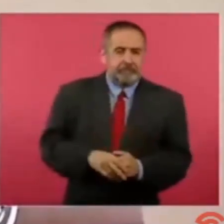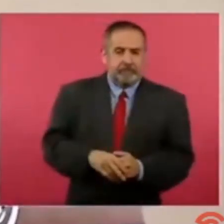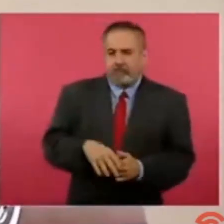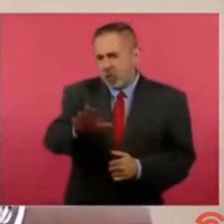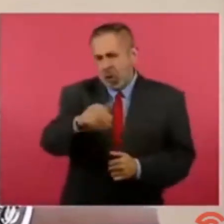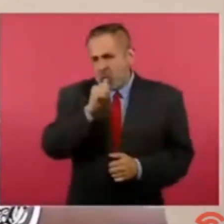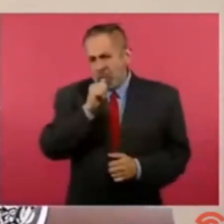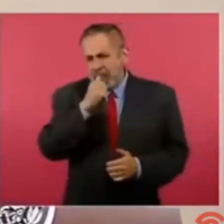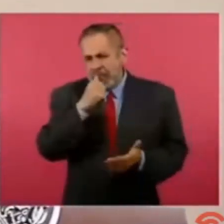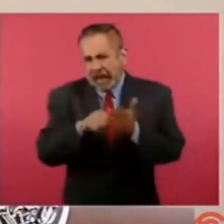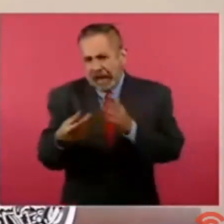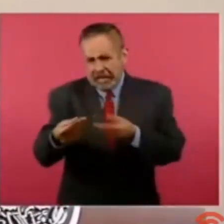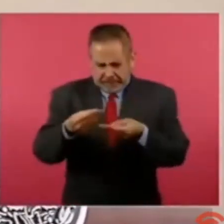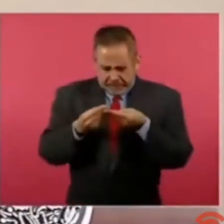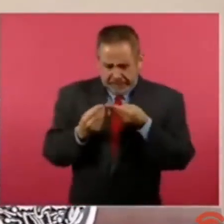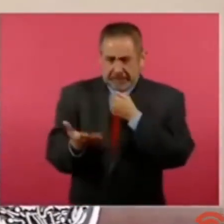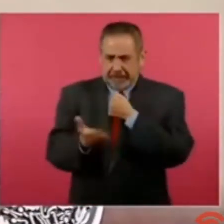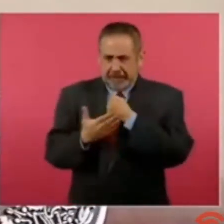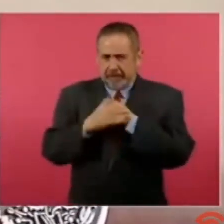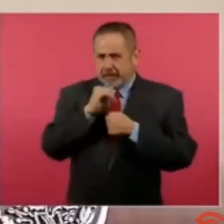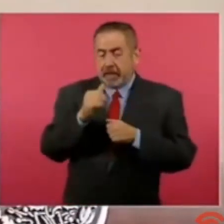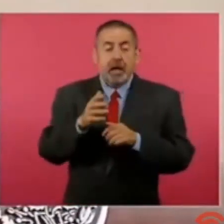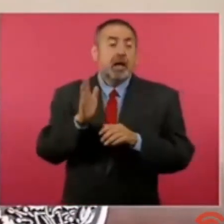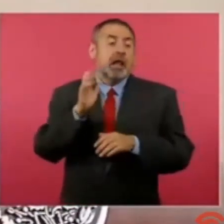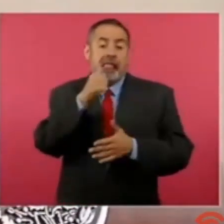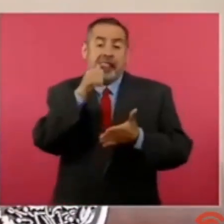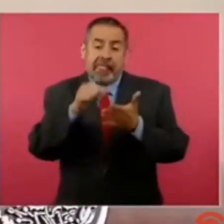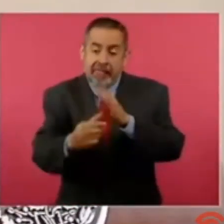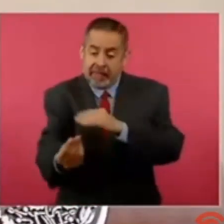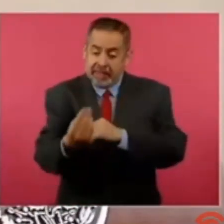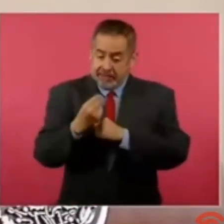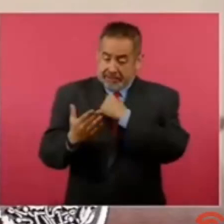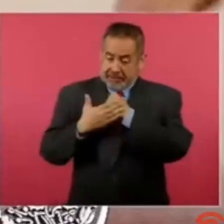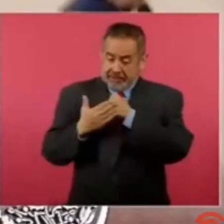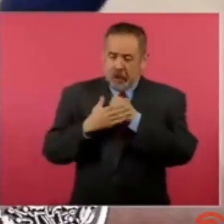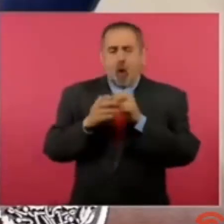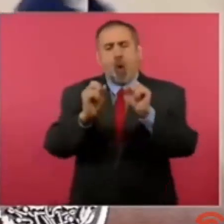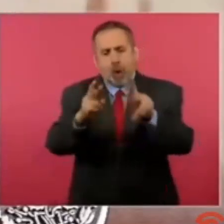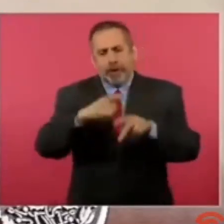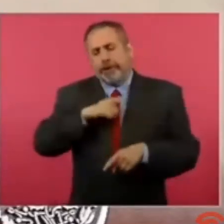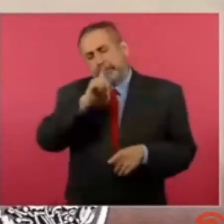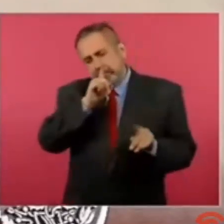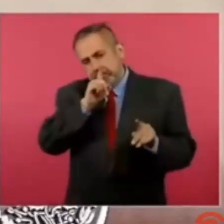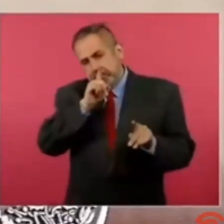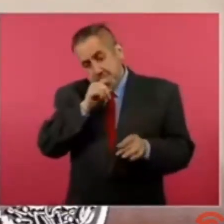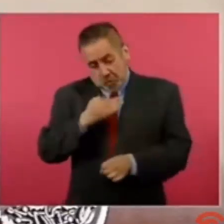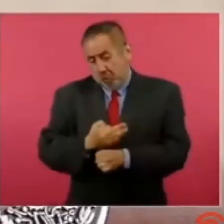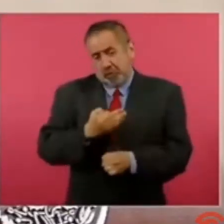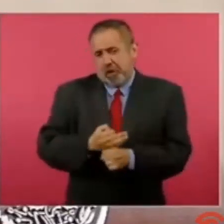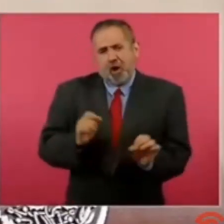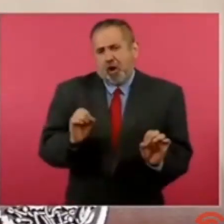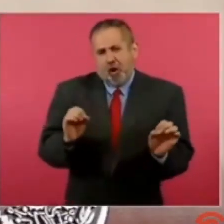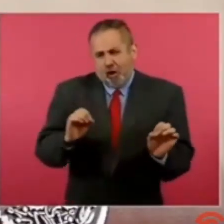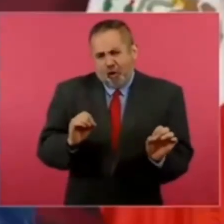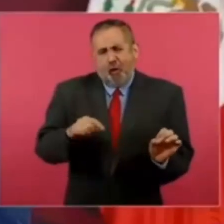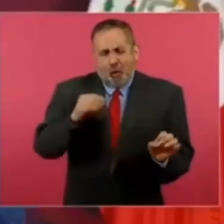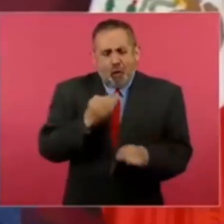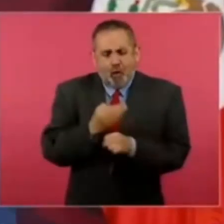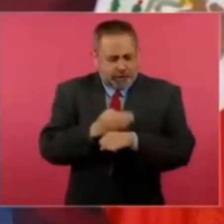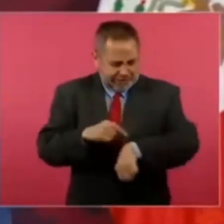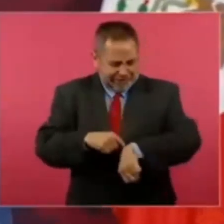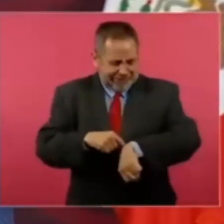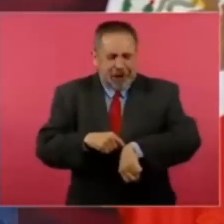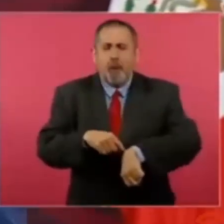Todavía no. Una vez que nos notifiquen, pues ya no podríamos hablar, pero todavía tenemos unas